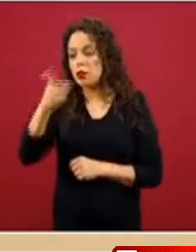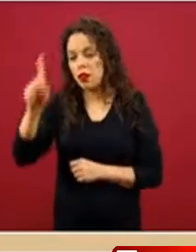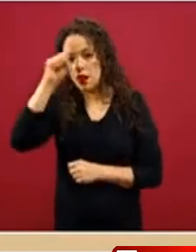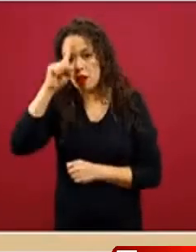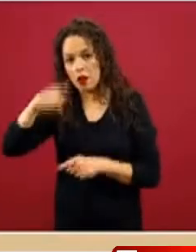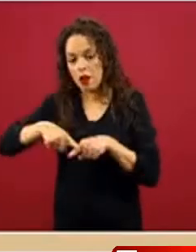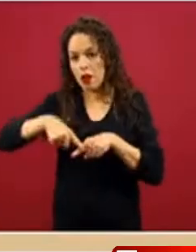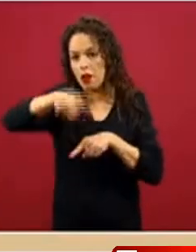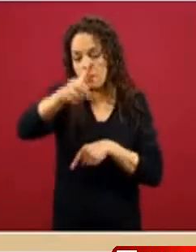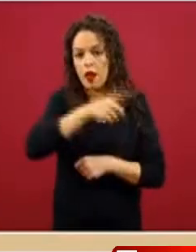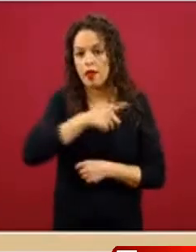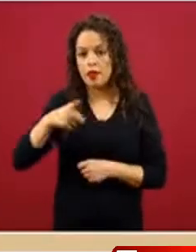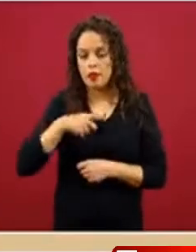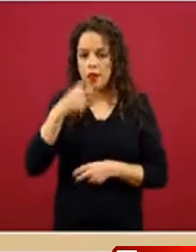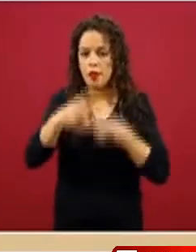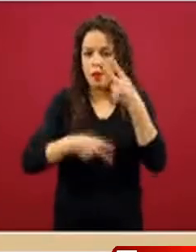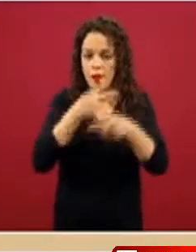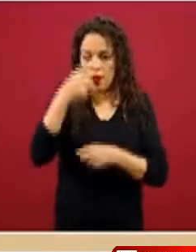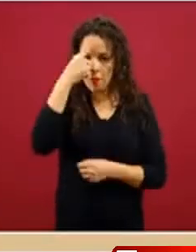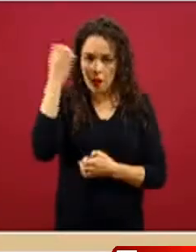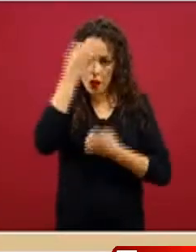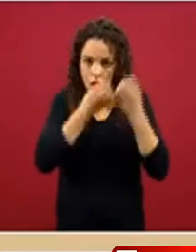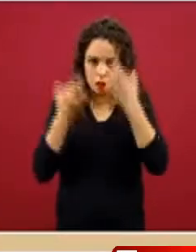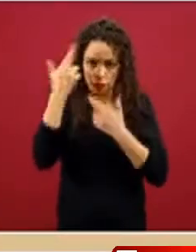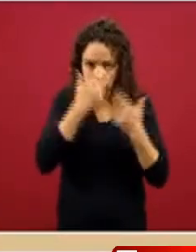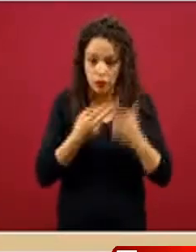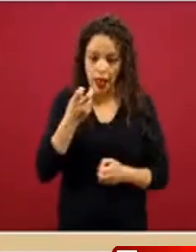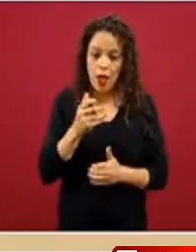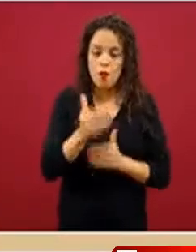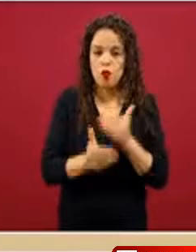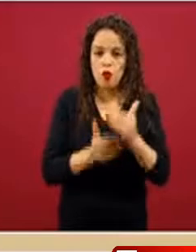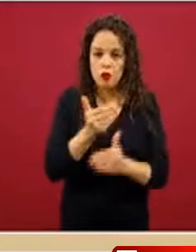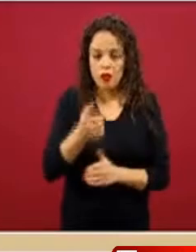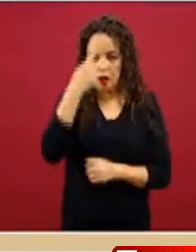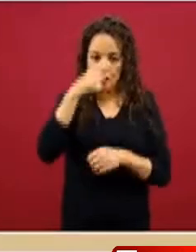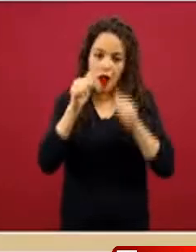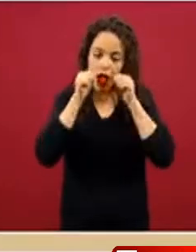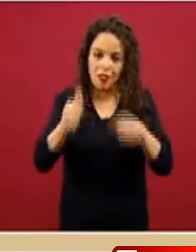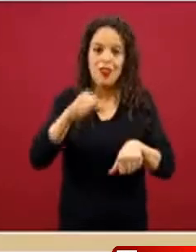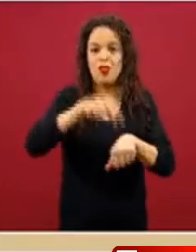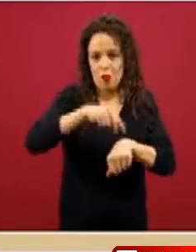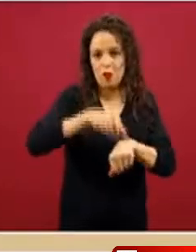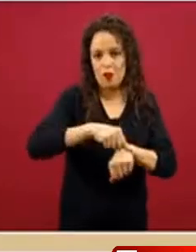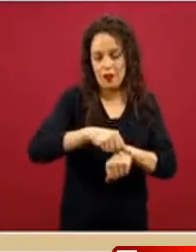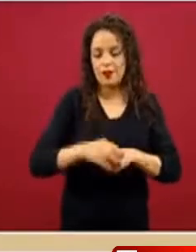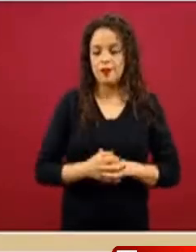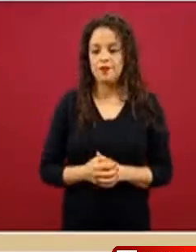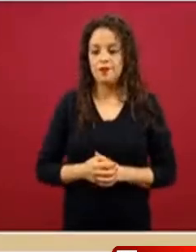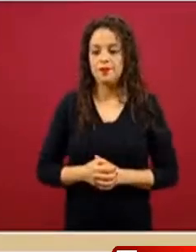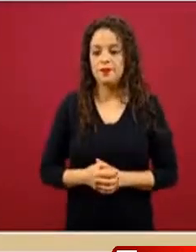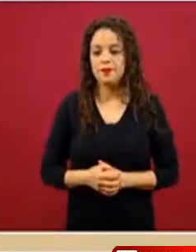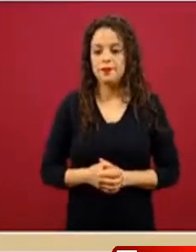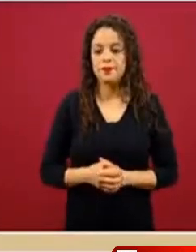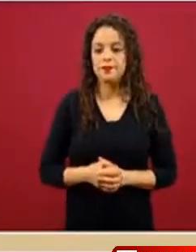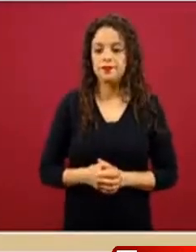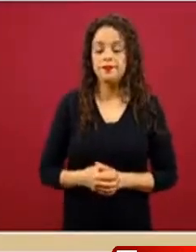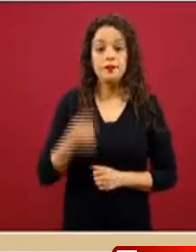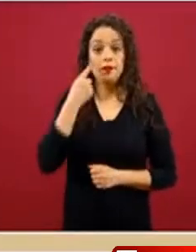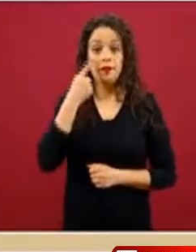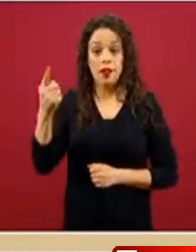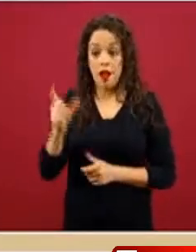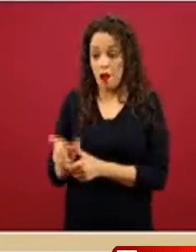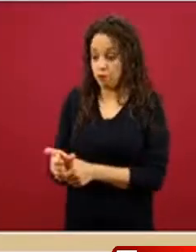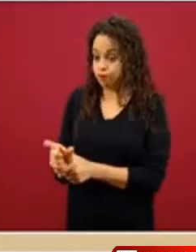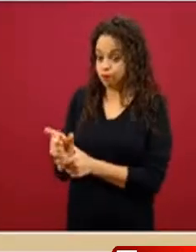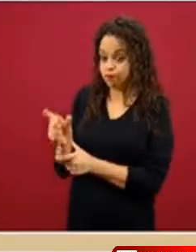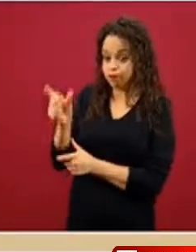proceso de atención médica. De los datos que hasta el momento conocemos, porque vean que tenemos una barra grande que